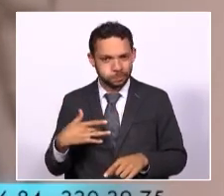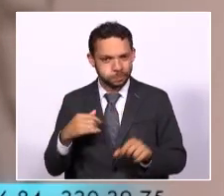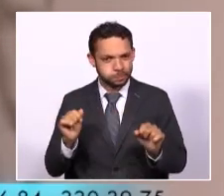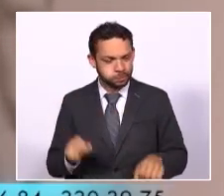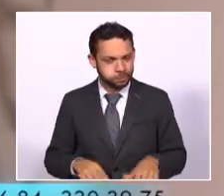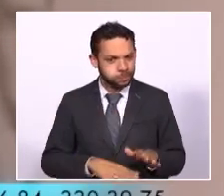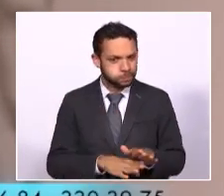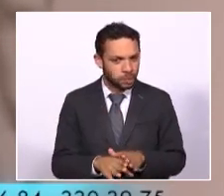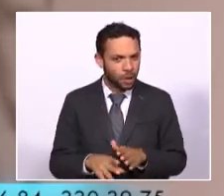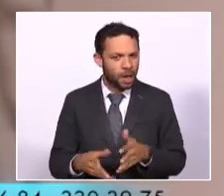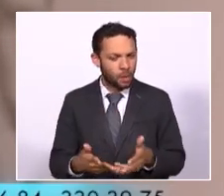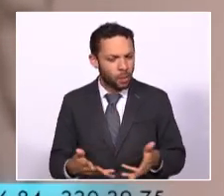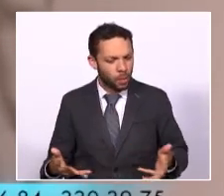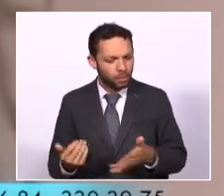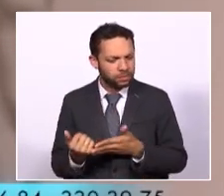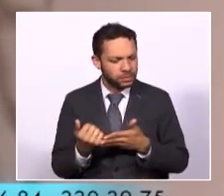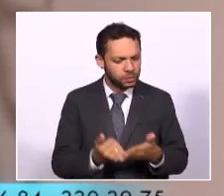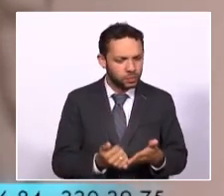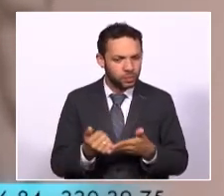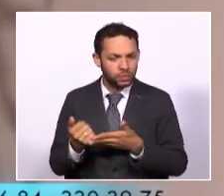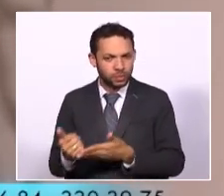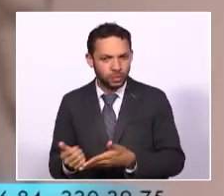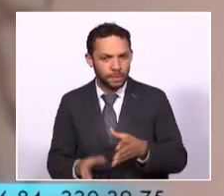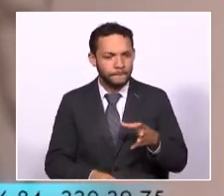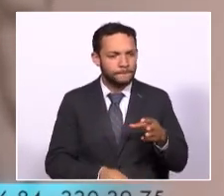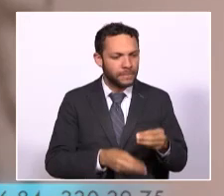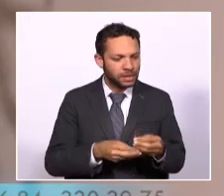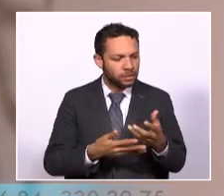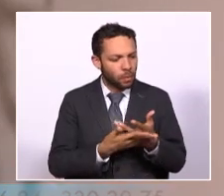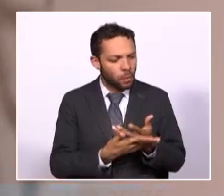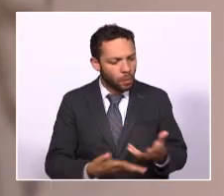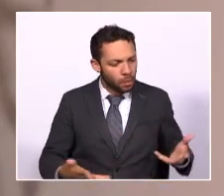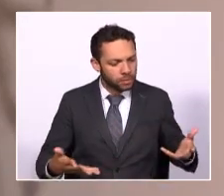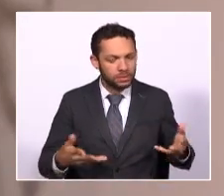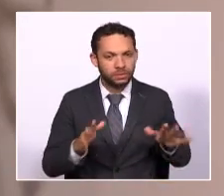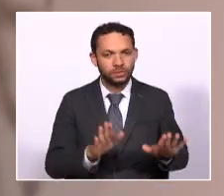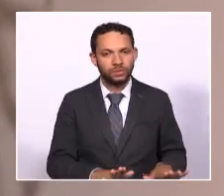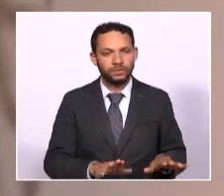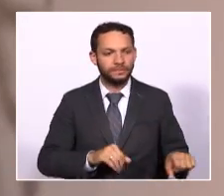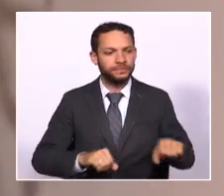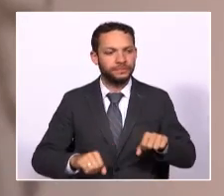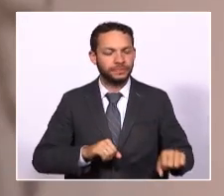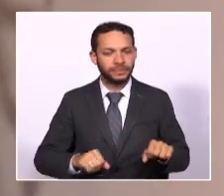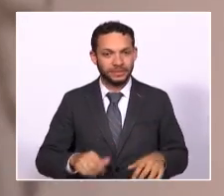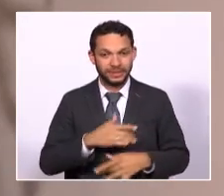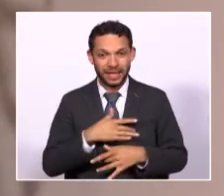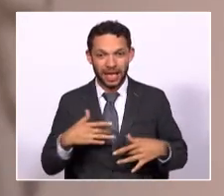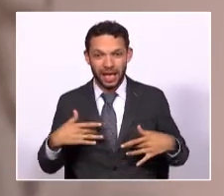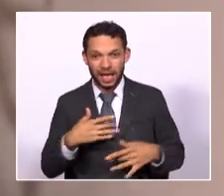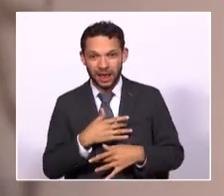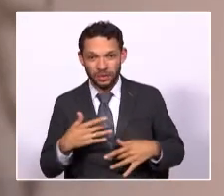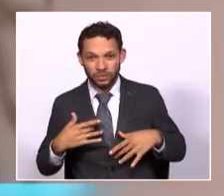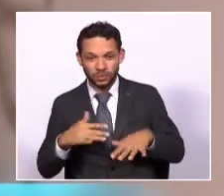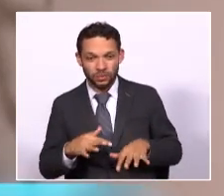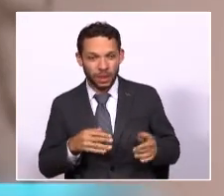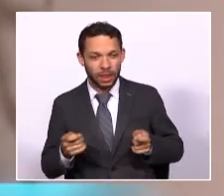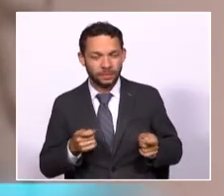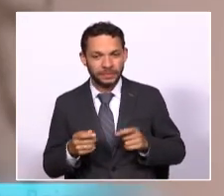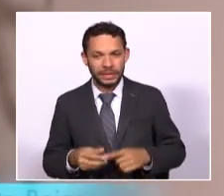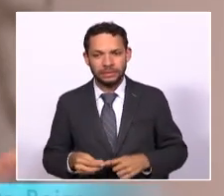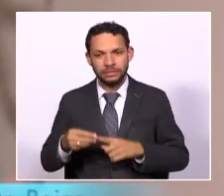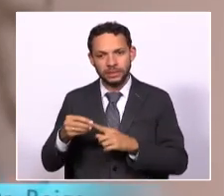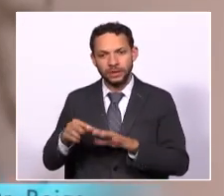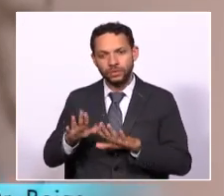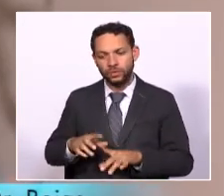las muchas ayudas terapéuticas complementarias que existen, porque este no es un programa de medicina alternativa. Por acá pasan todas